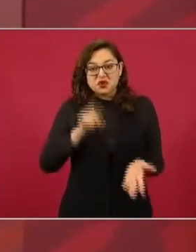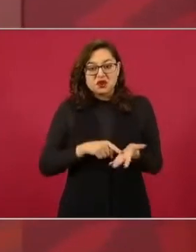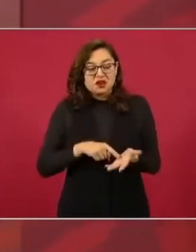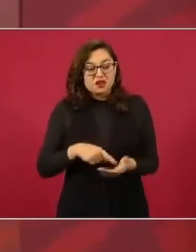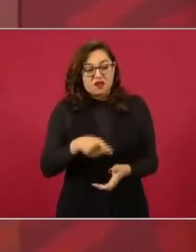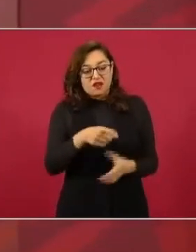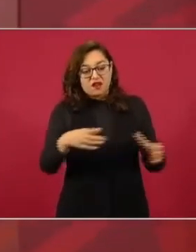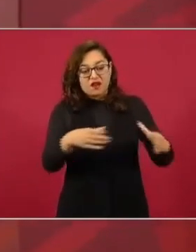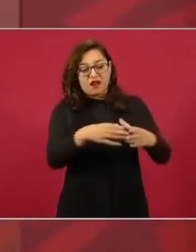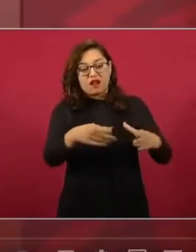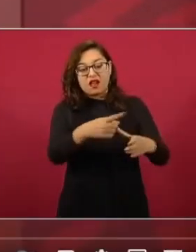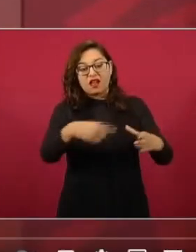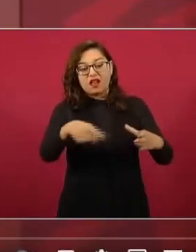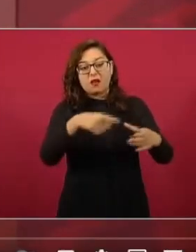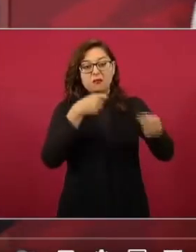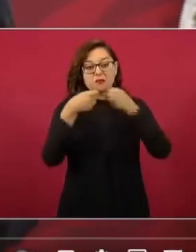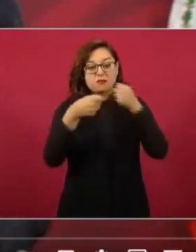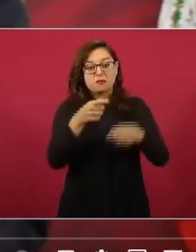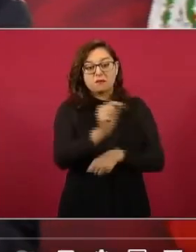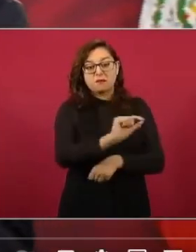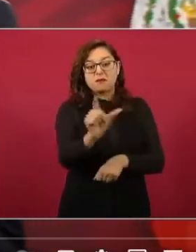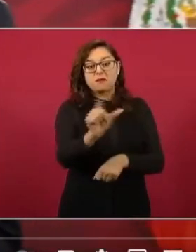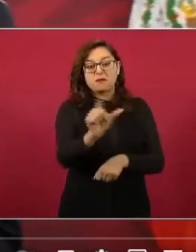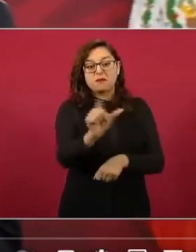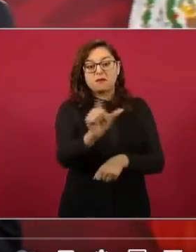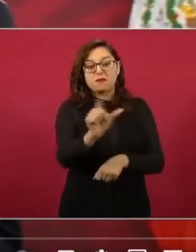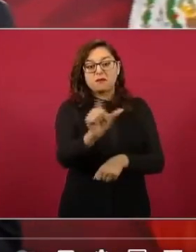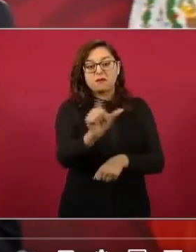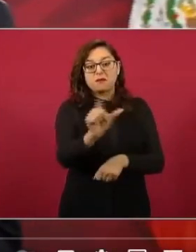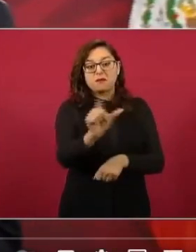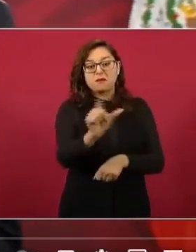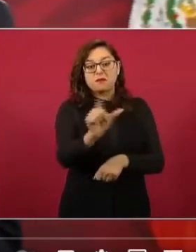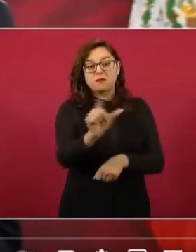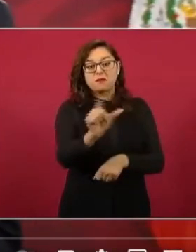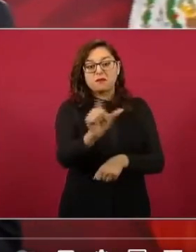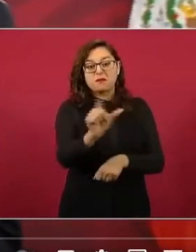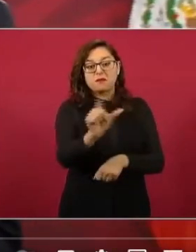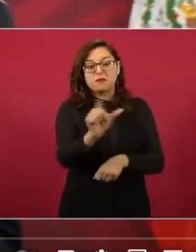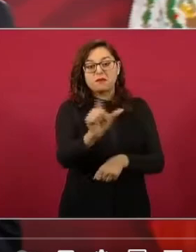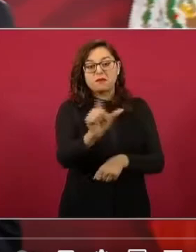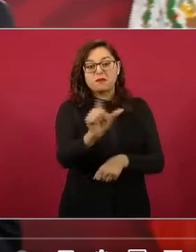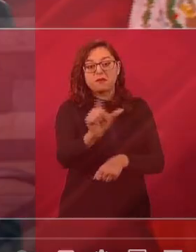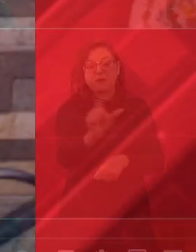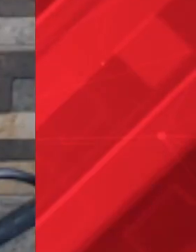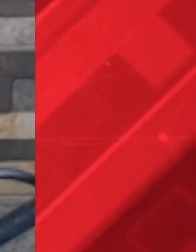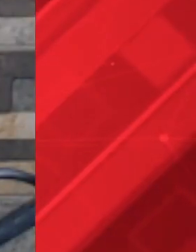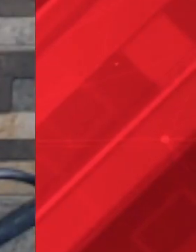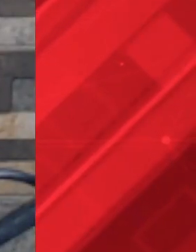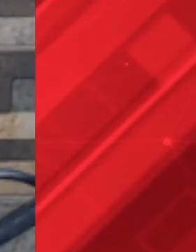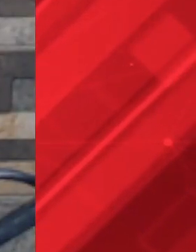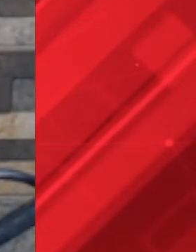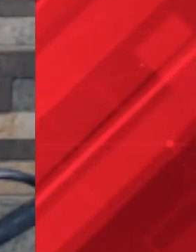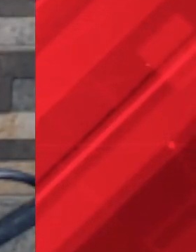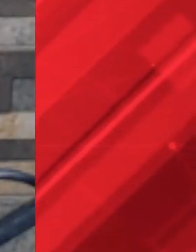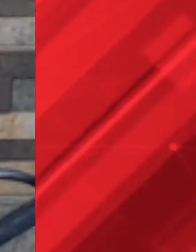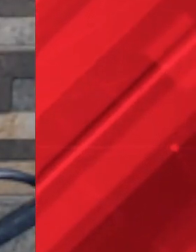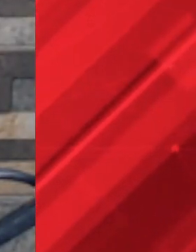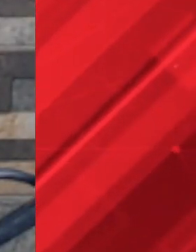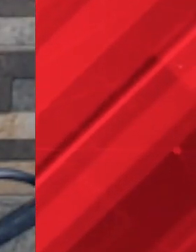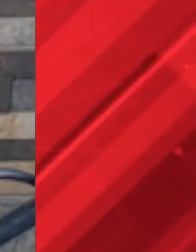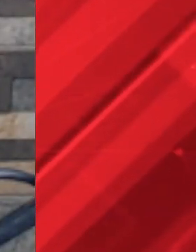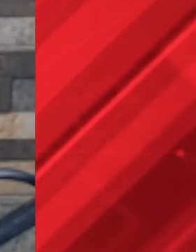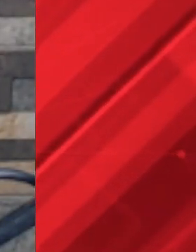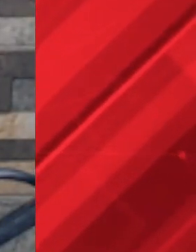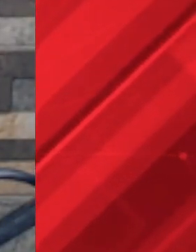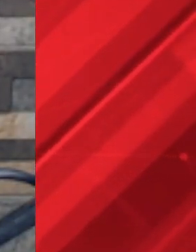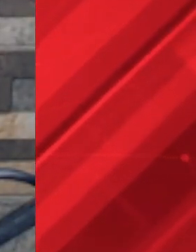de informar cuánto ganan si presidente usted tiene la posición más declaraciones del presidente